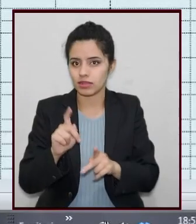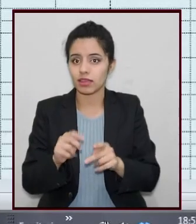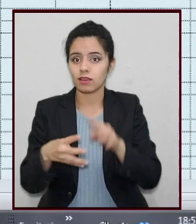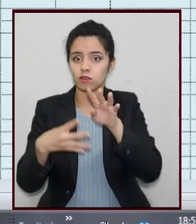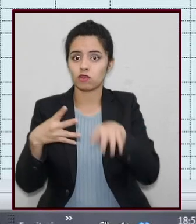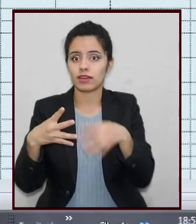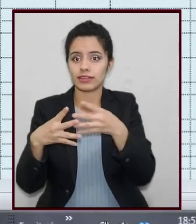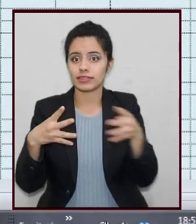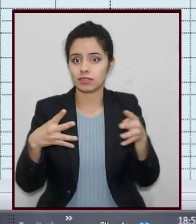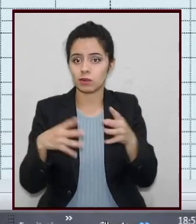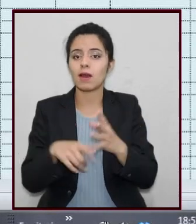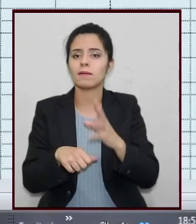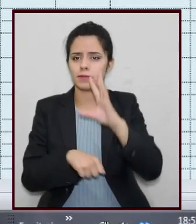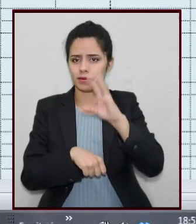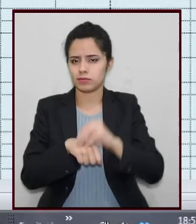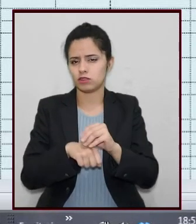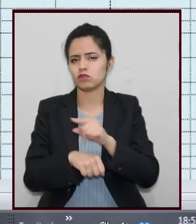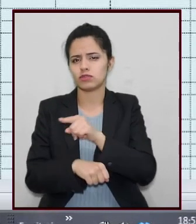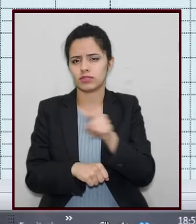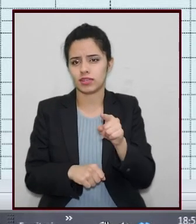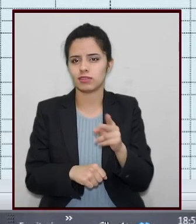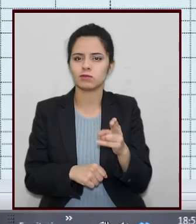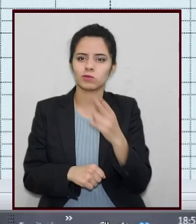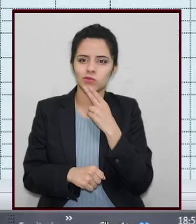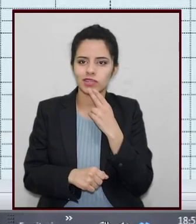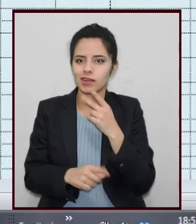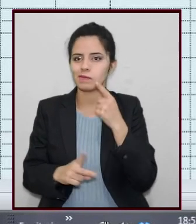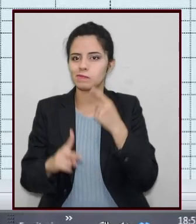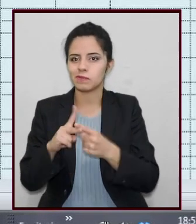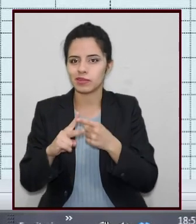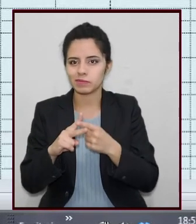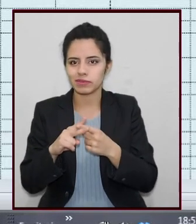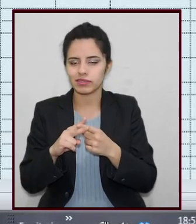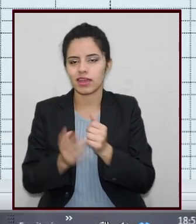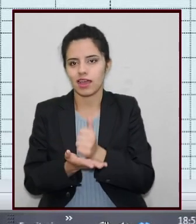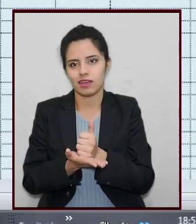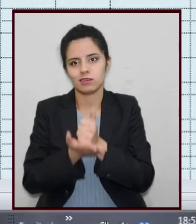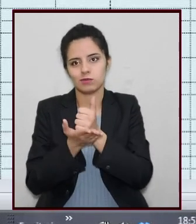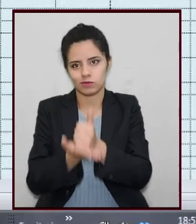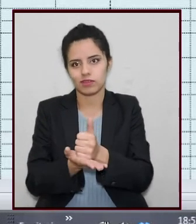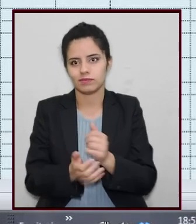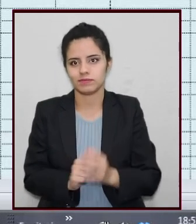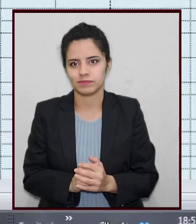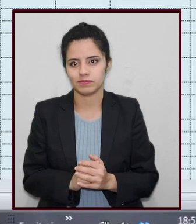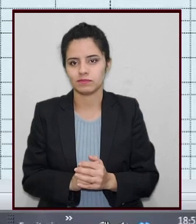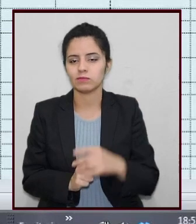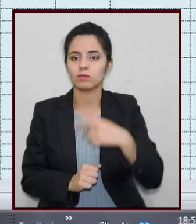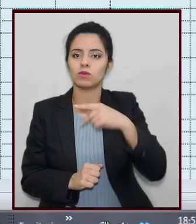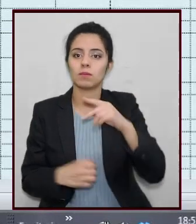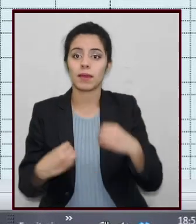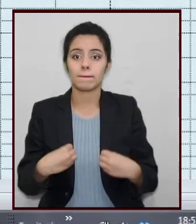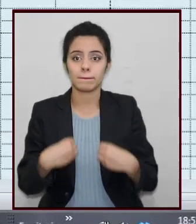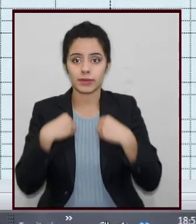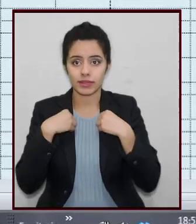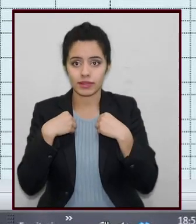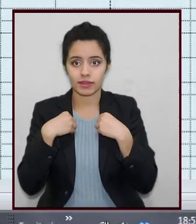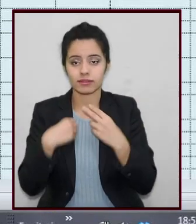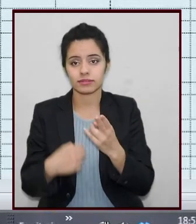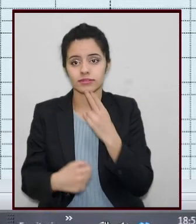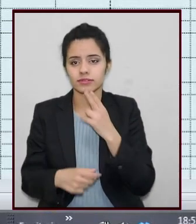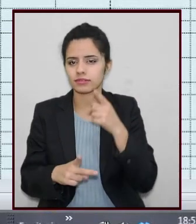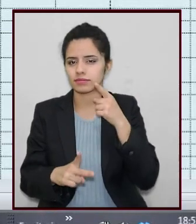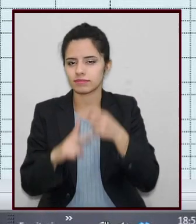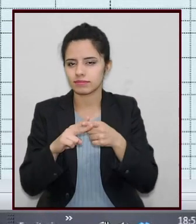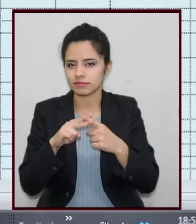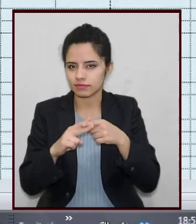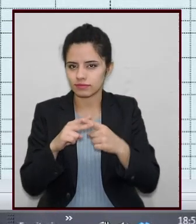Las hojas de cálculo nos permiten aplicar las matemáticas de una forma muy útil y práctica en nuestras vidas. Cuando utilizamos una